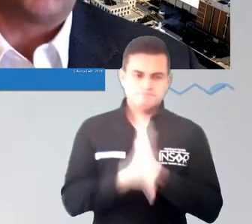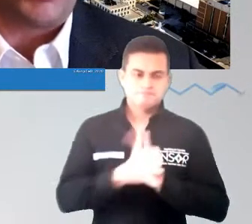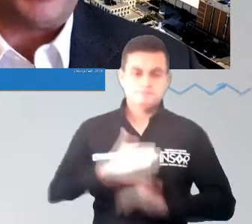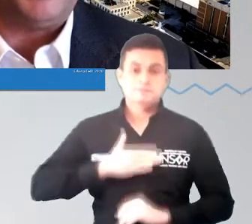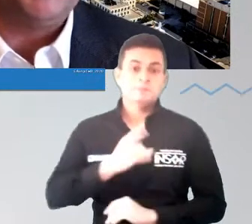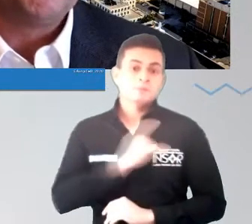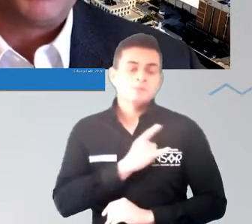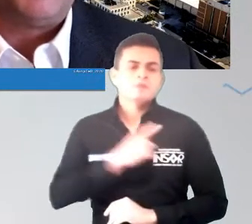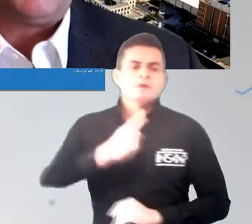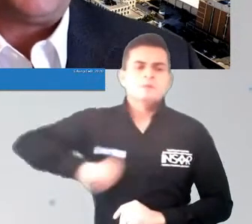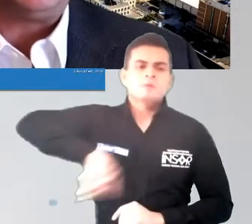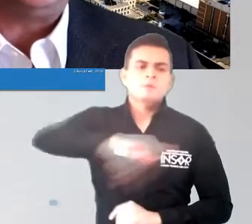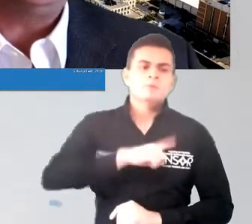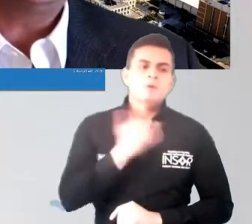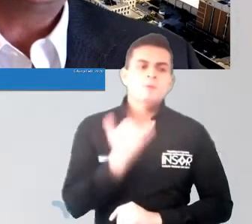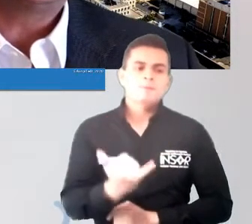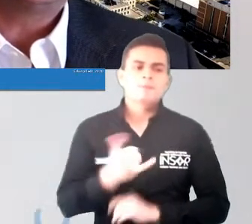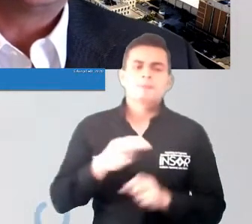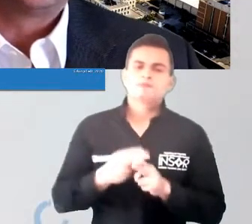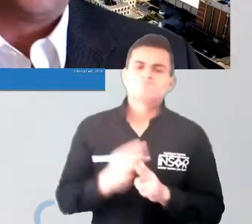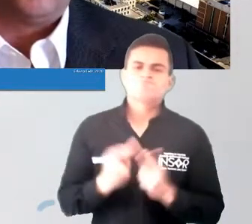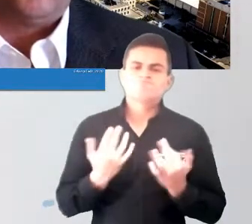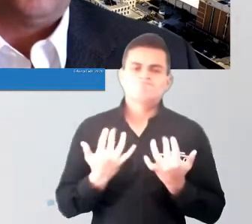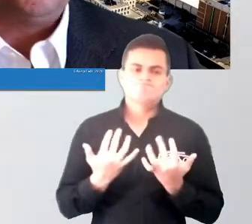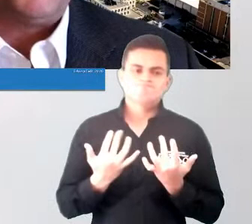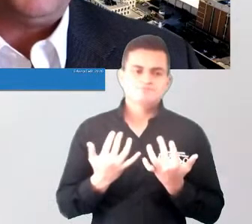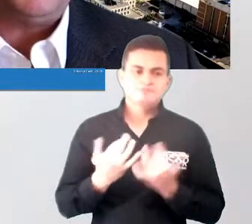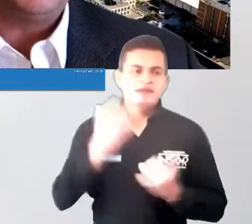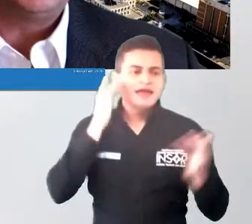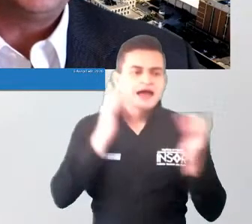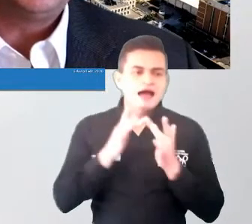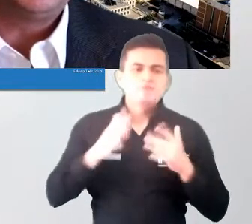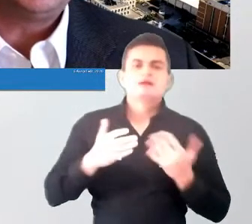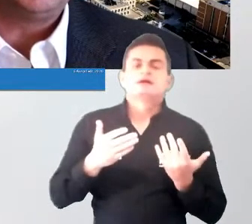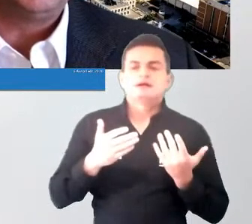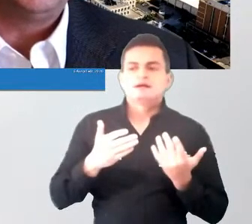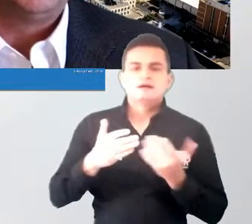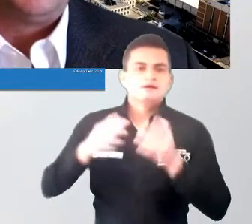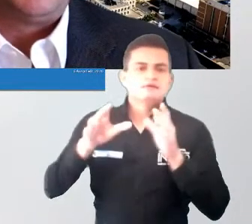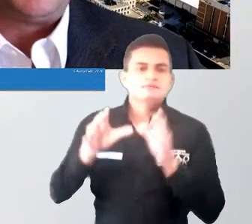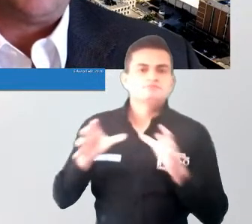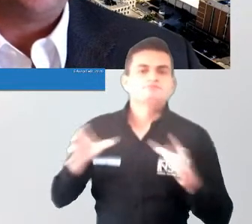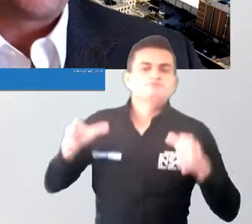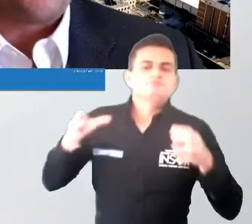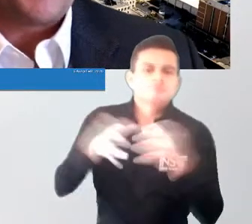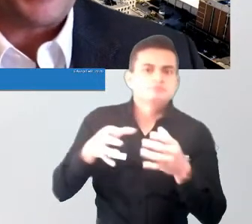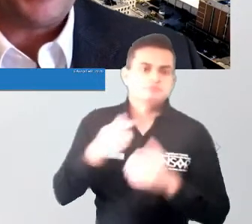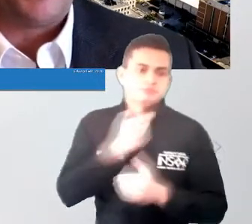un que se llama BYU Pathway y su